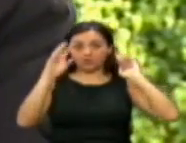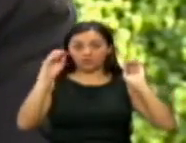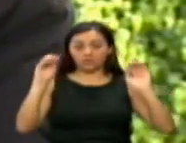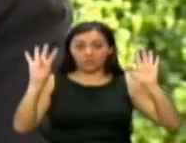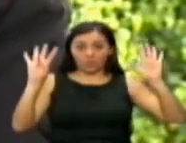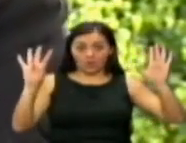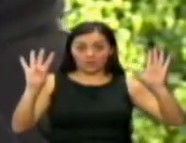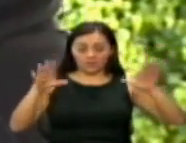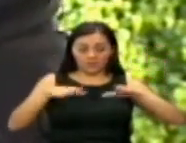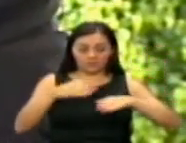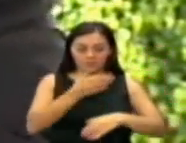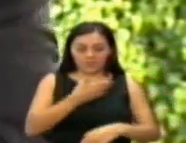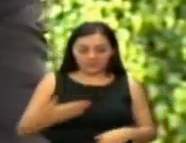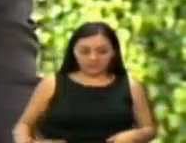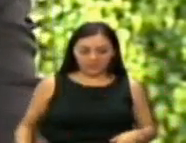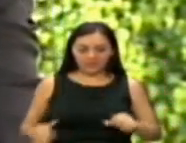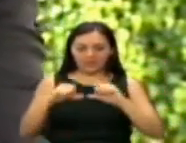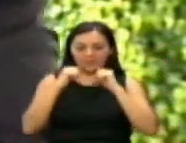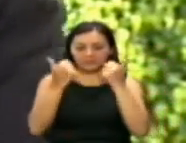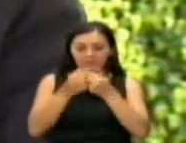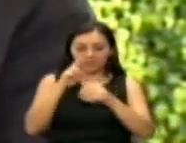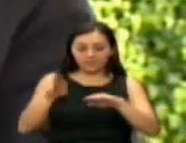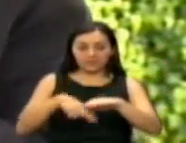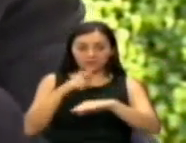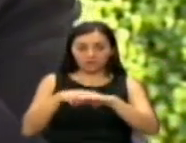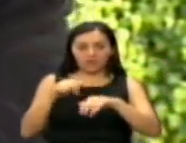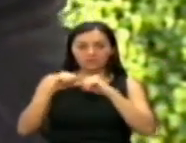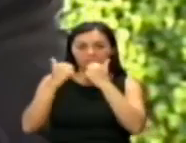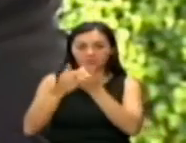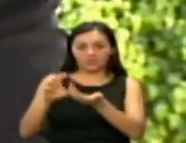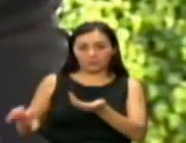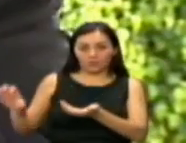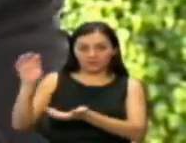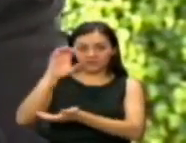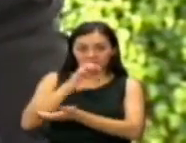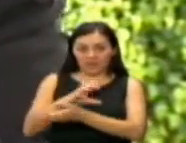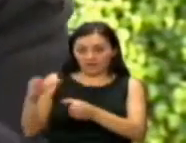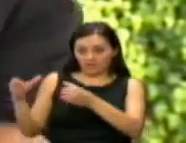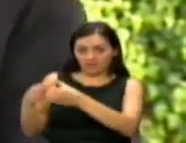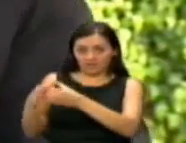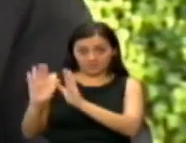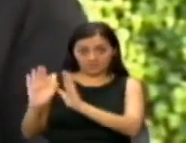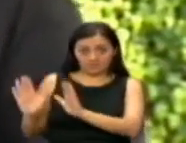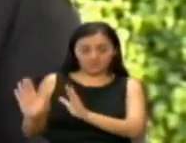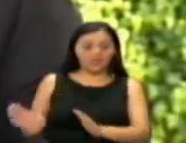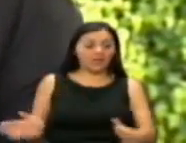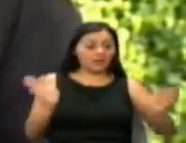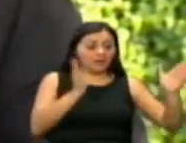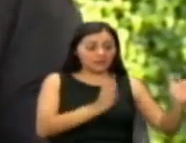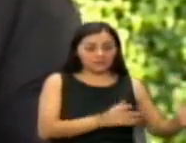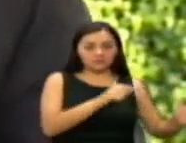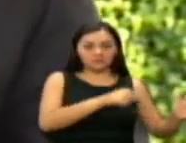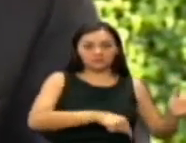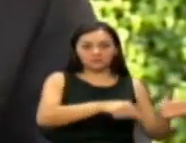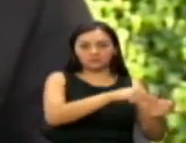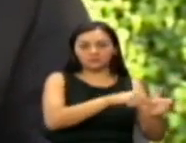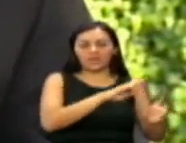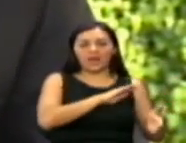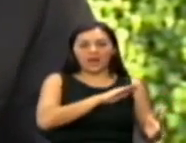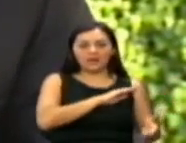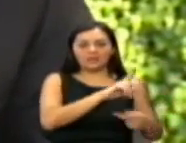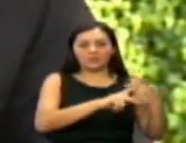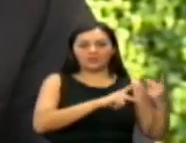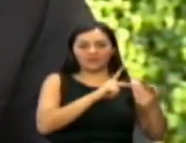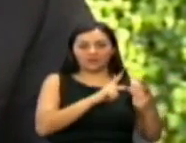para presidente, generales, para asambleístas y para gobiernos locales. Acá solo fue elección para gobiernos locales. Segundo, que la